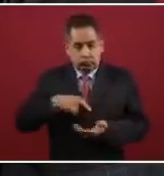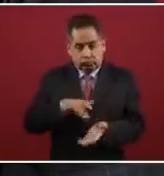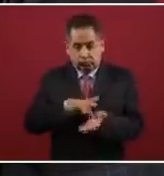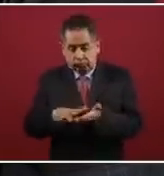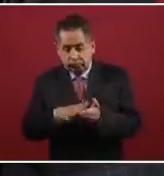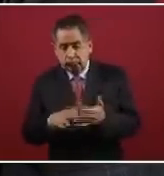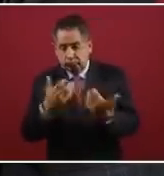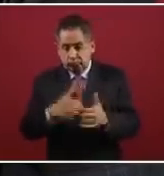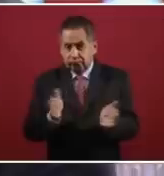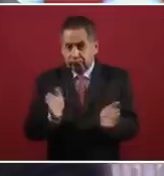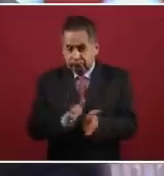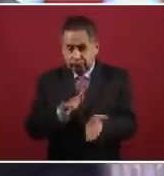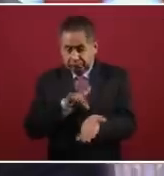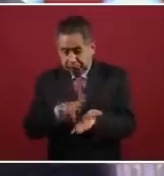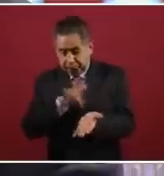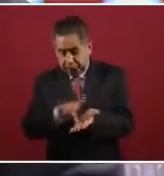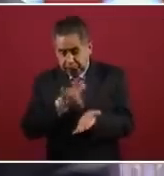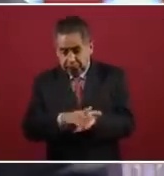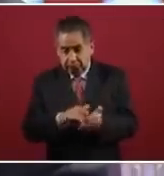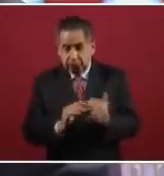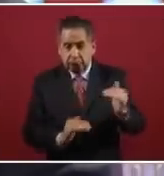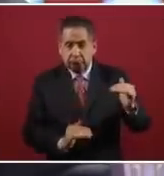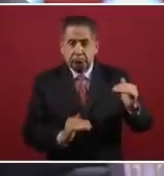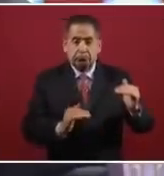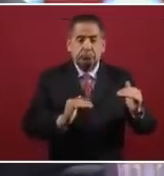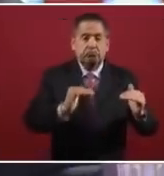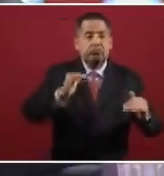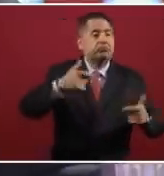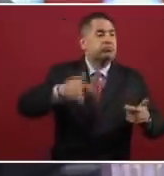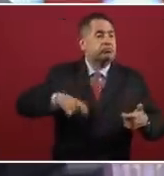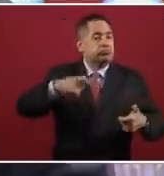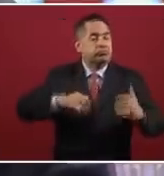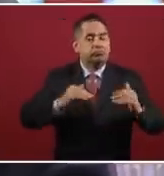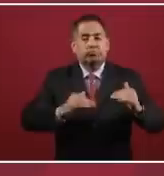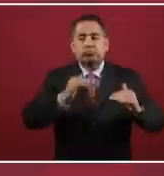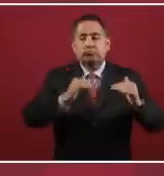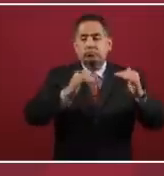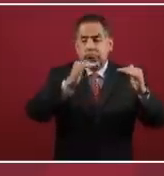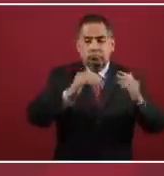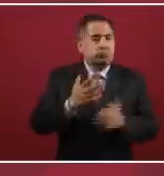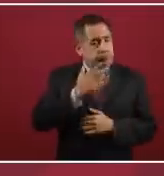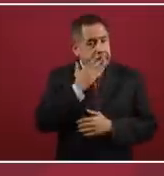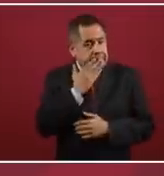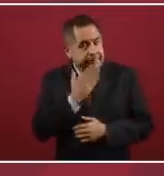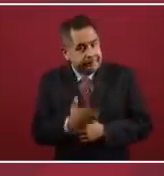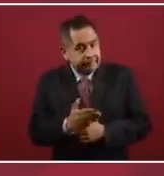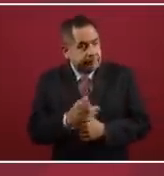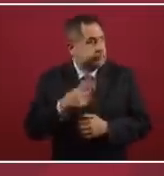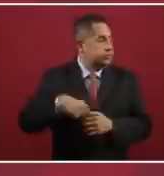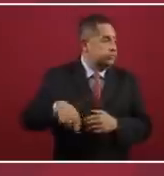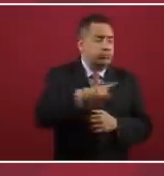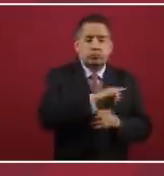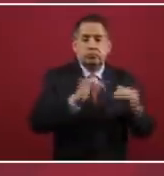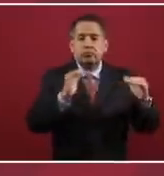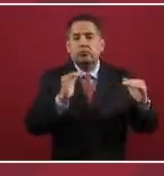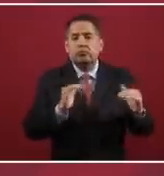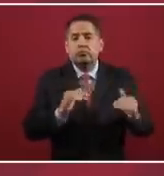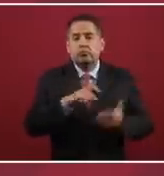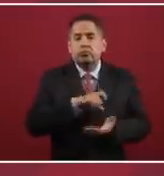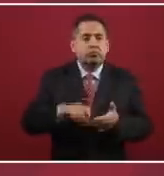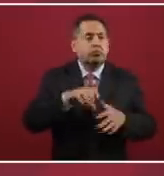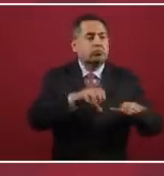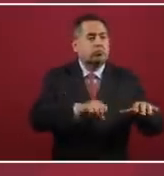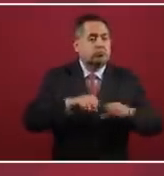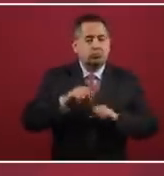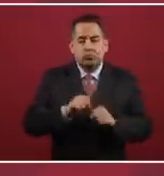pequeño se vuelve competitivo el precio en el mercado con los grandes productores de volumen, pero al final como consumidores